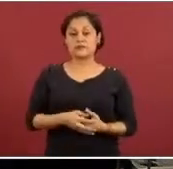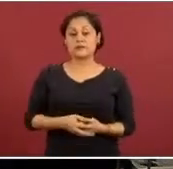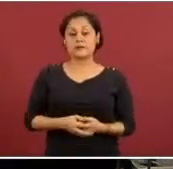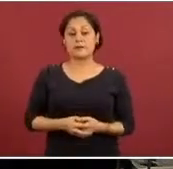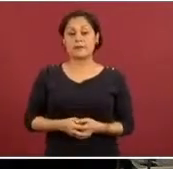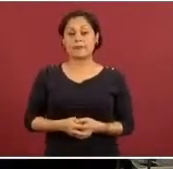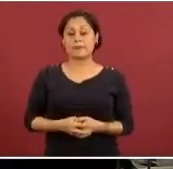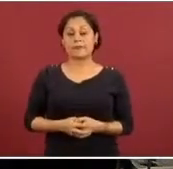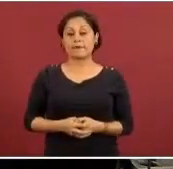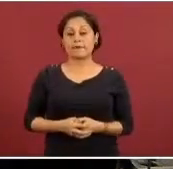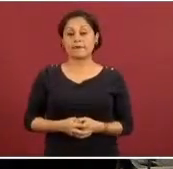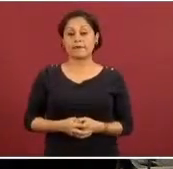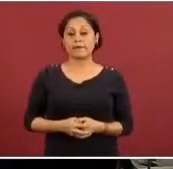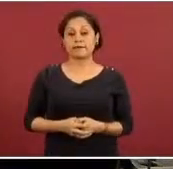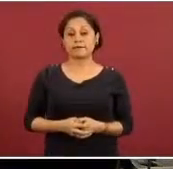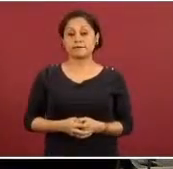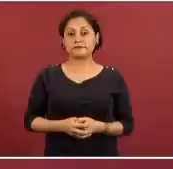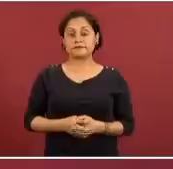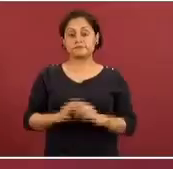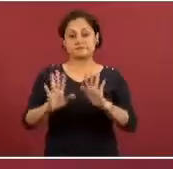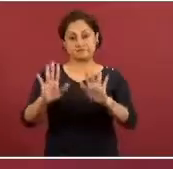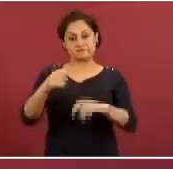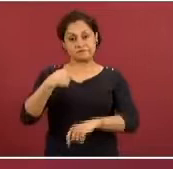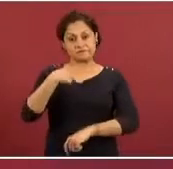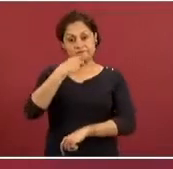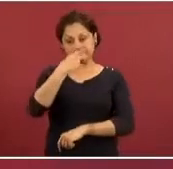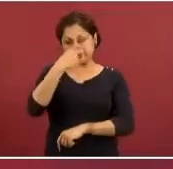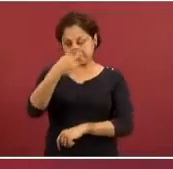que nuevamente enfatizar la importancia de ser